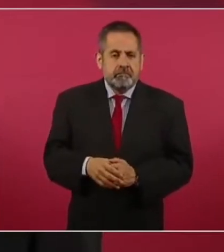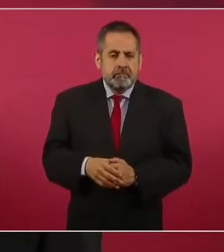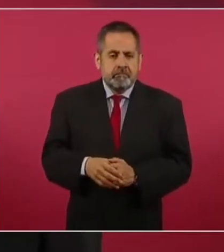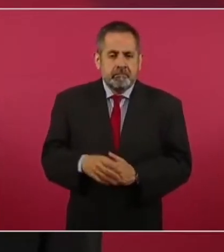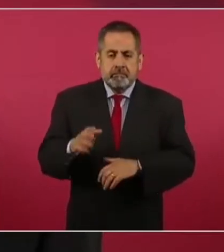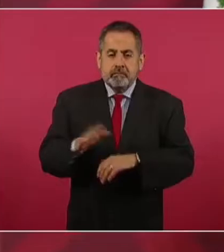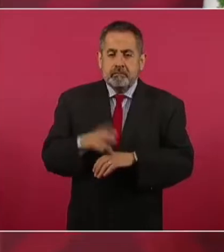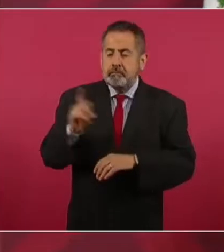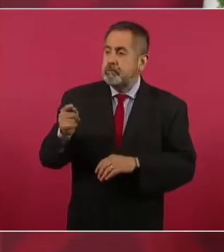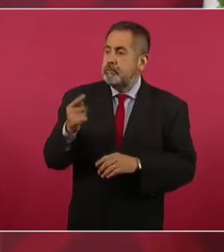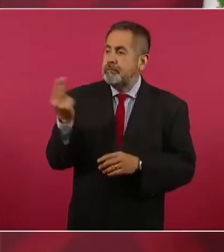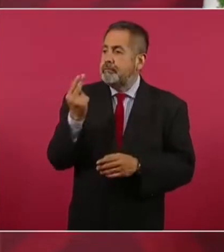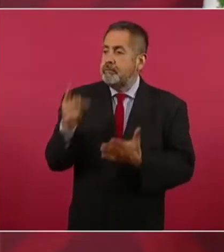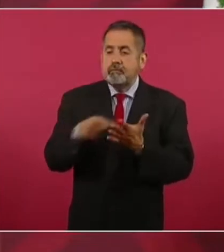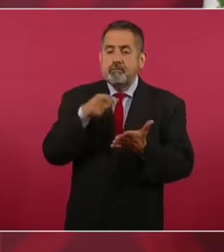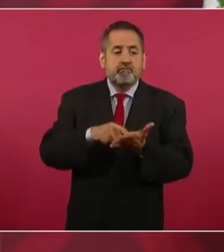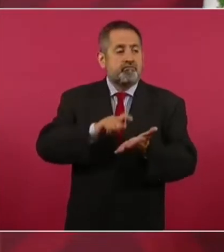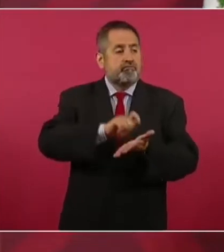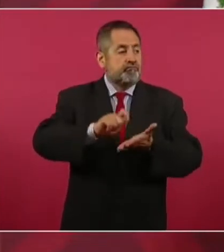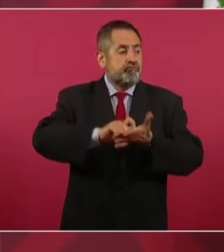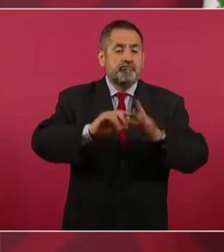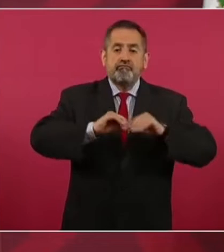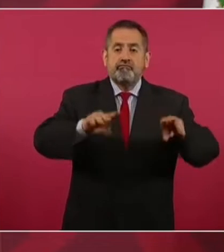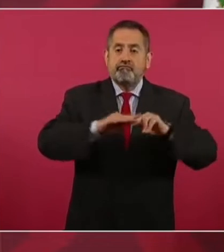porque me interesa el espacio.